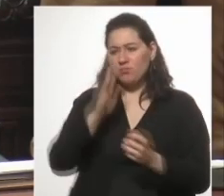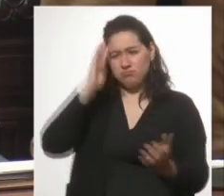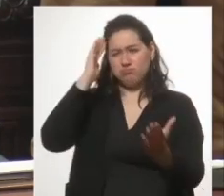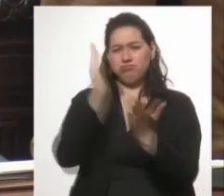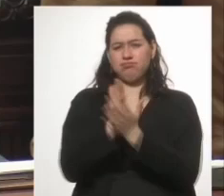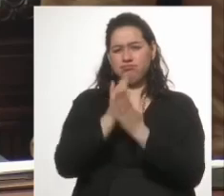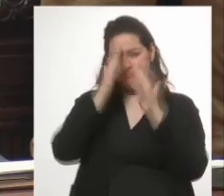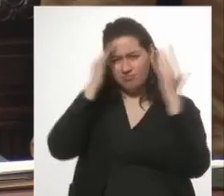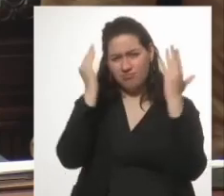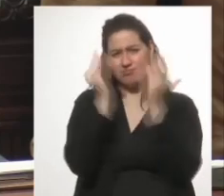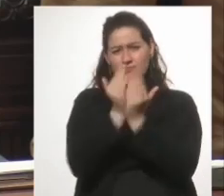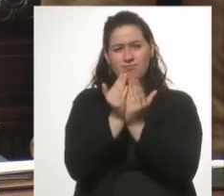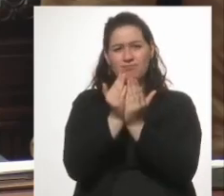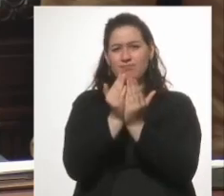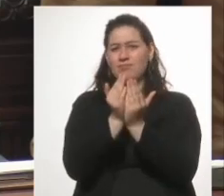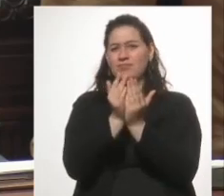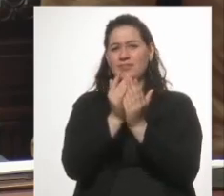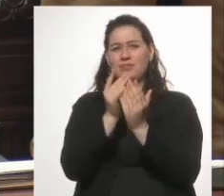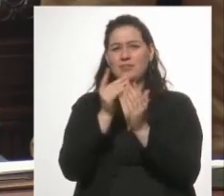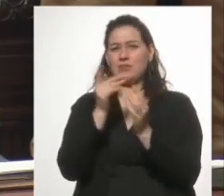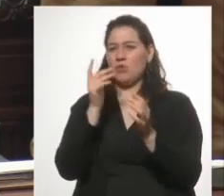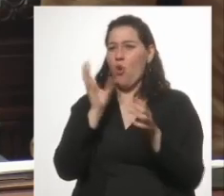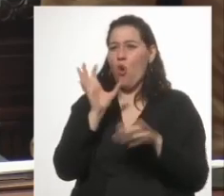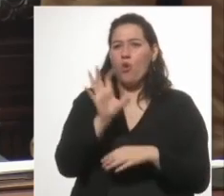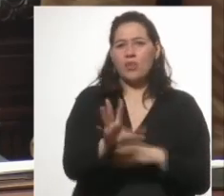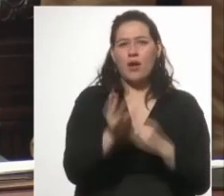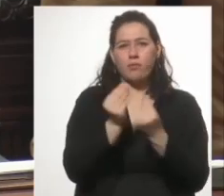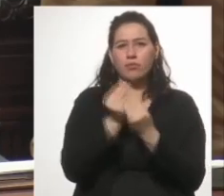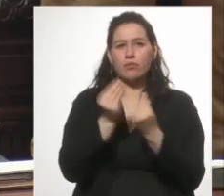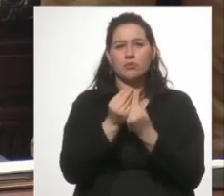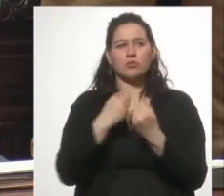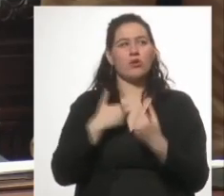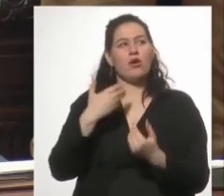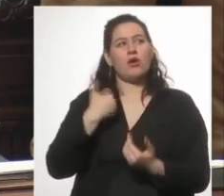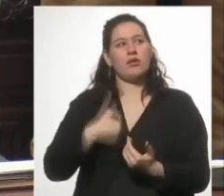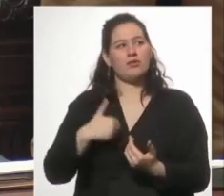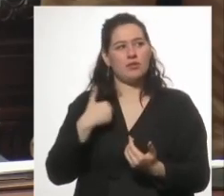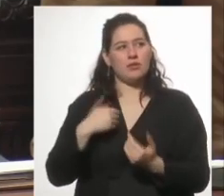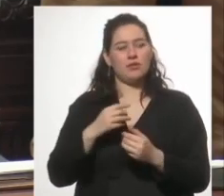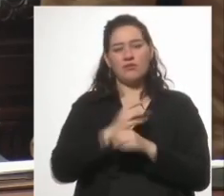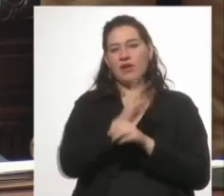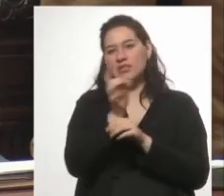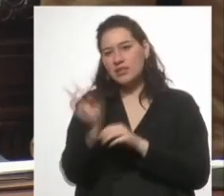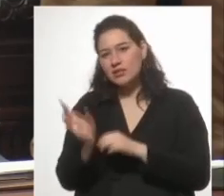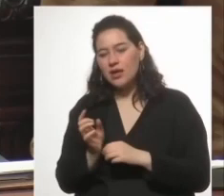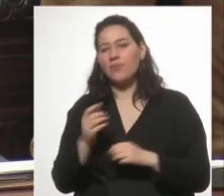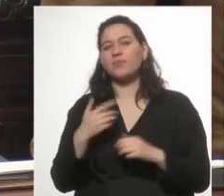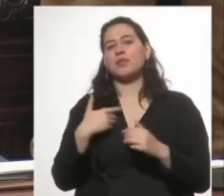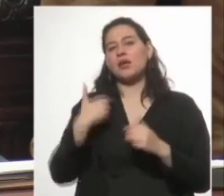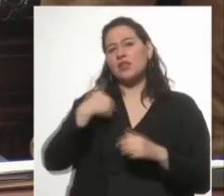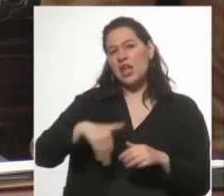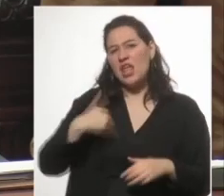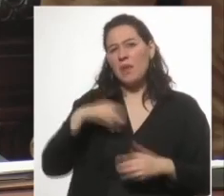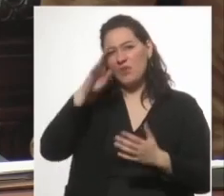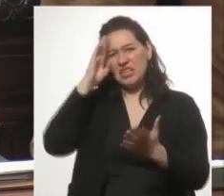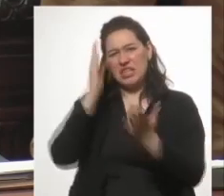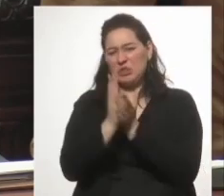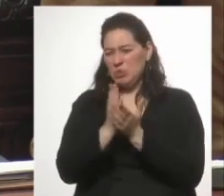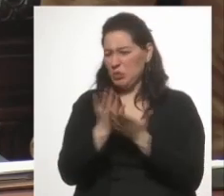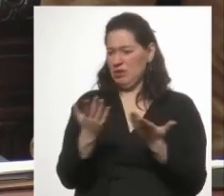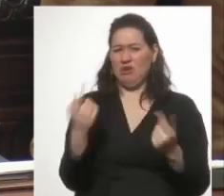extremistas, fascistas, nostálgicos de la dictadura, epítetos que desde